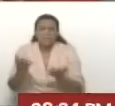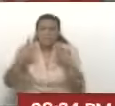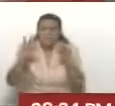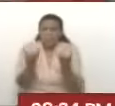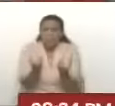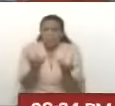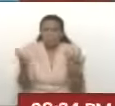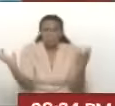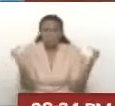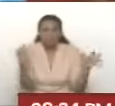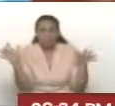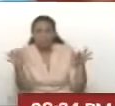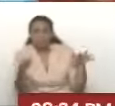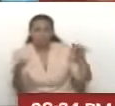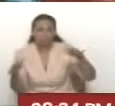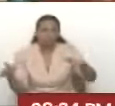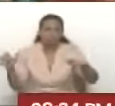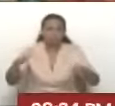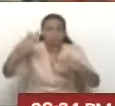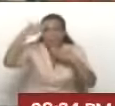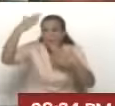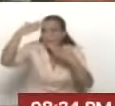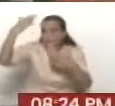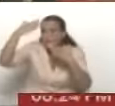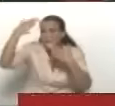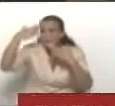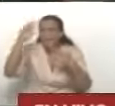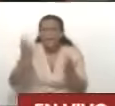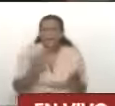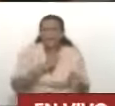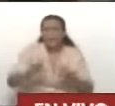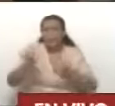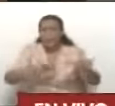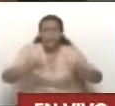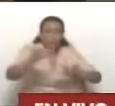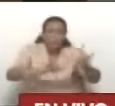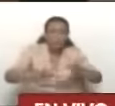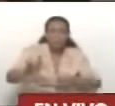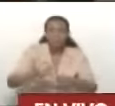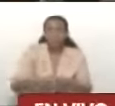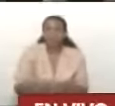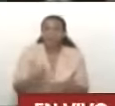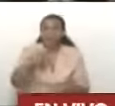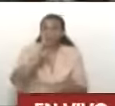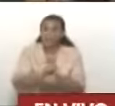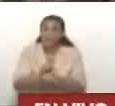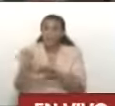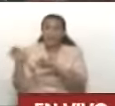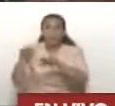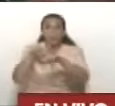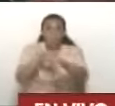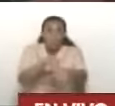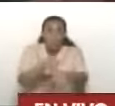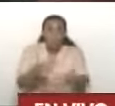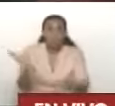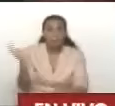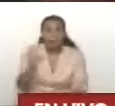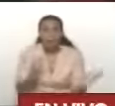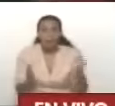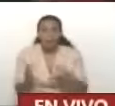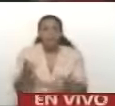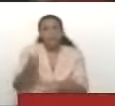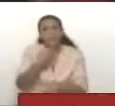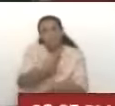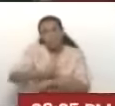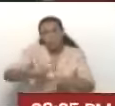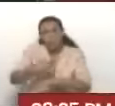pueblo que salió a la calle a manifestar. Primero el recibiente usted y como lo decía nuestro